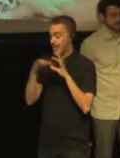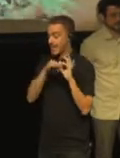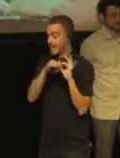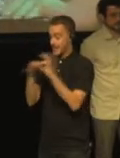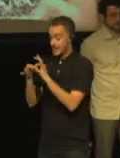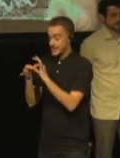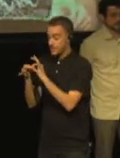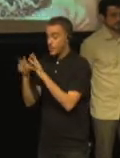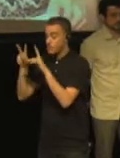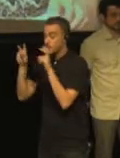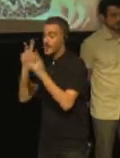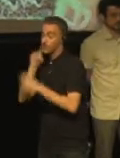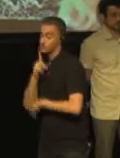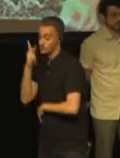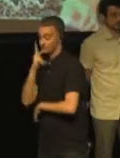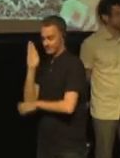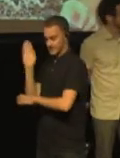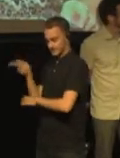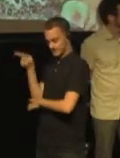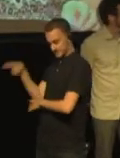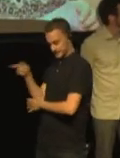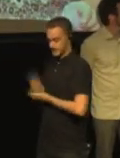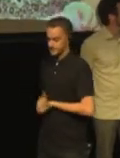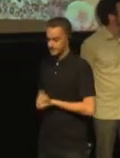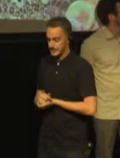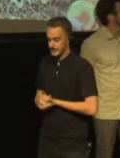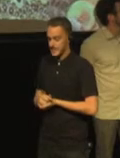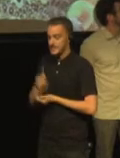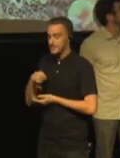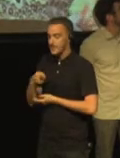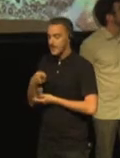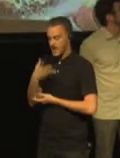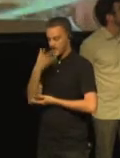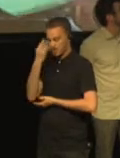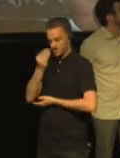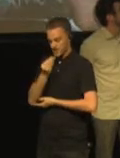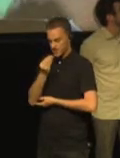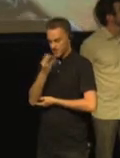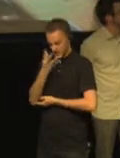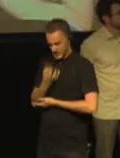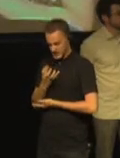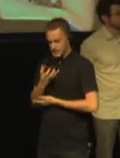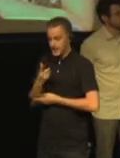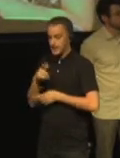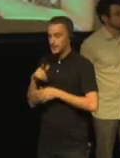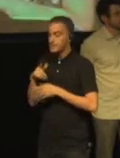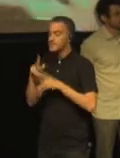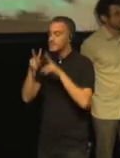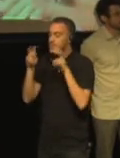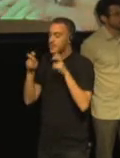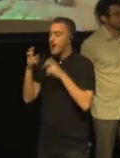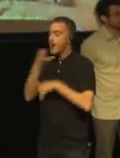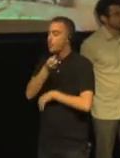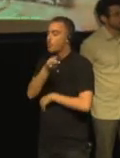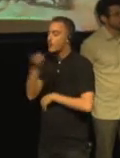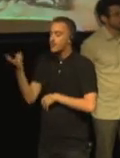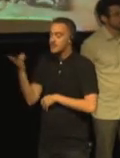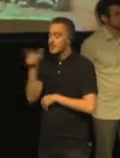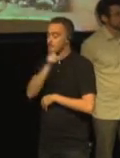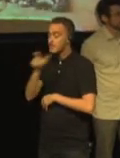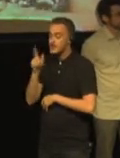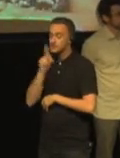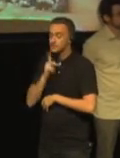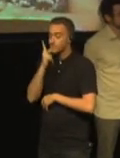sordoceguera. Ahora bien, una de las cosas más tristes es que no tenemos suficientes datos censales y sería tan fácil y tan fructífero